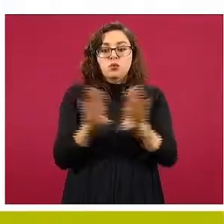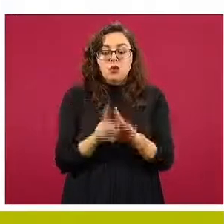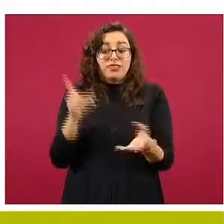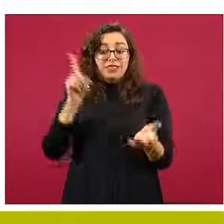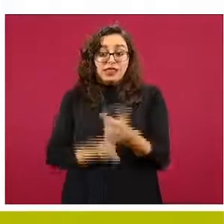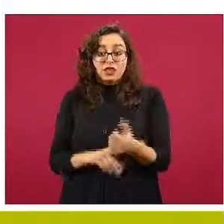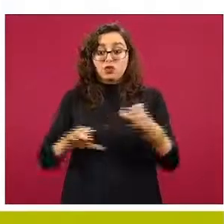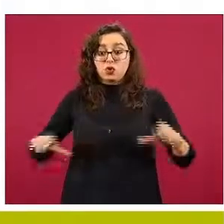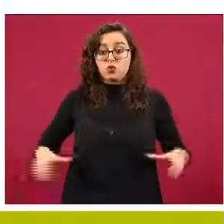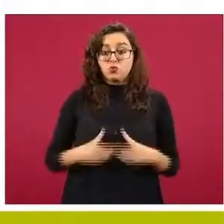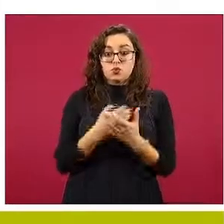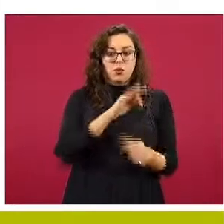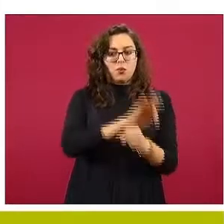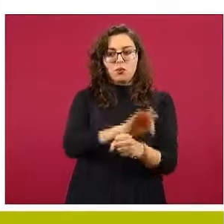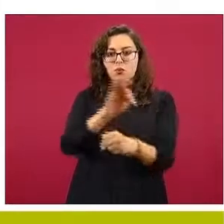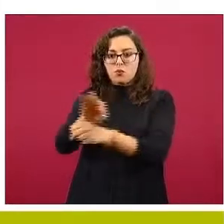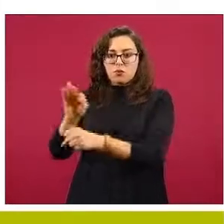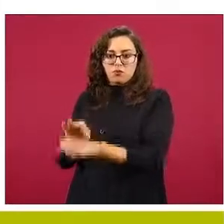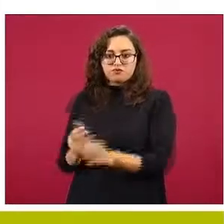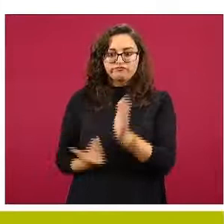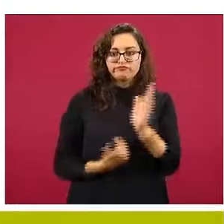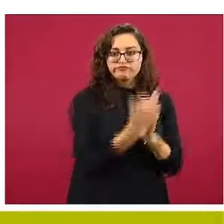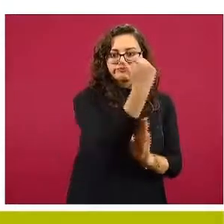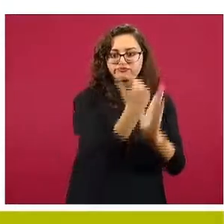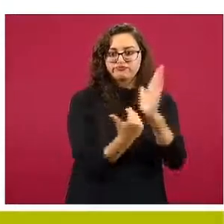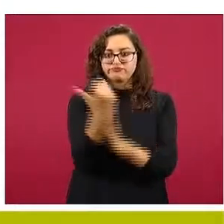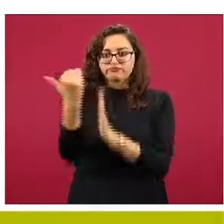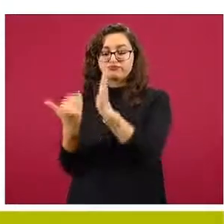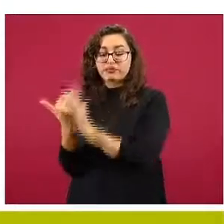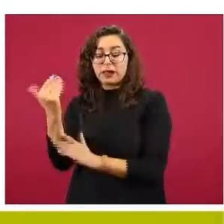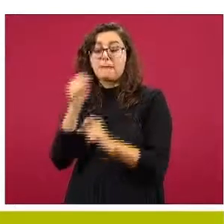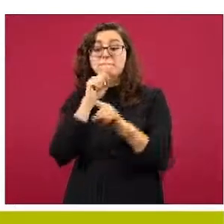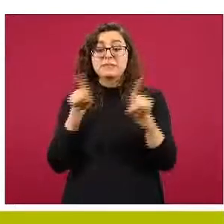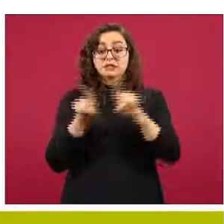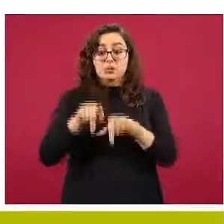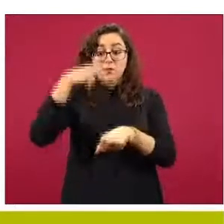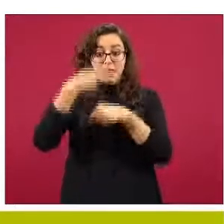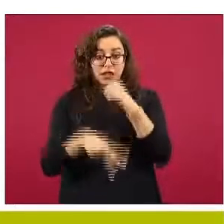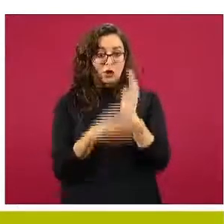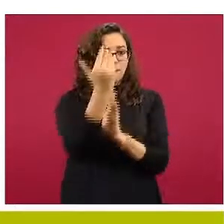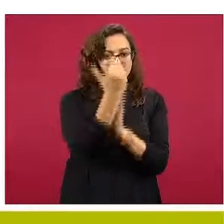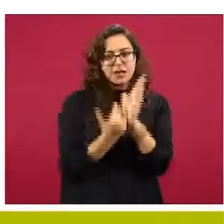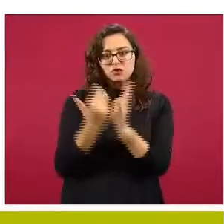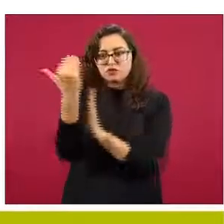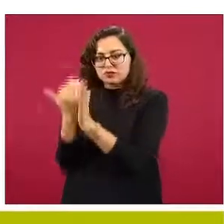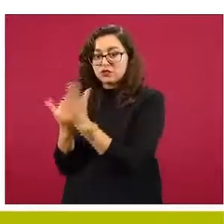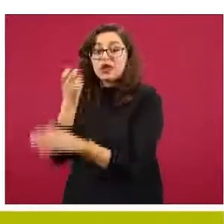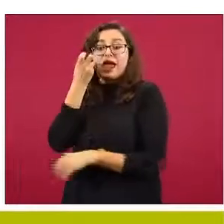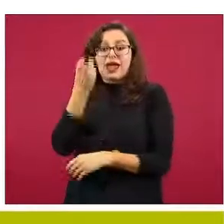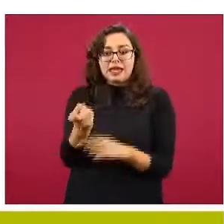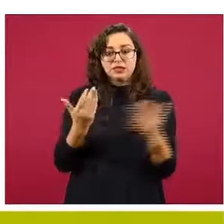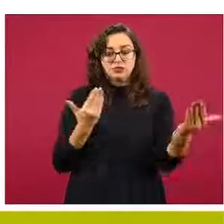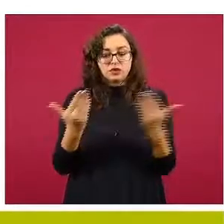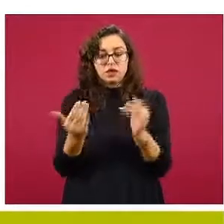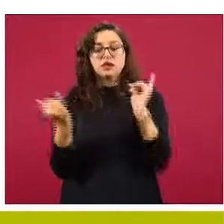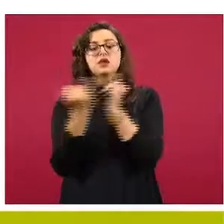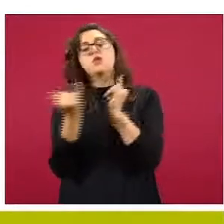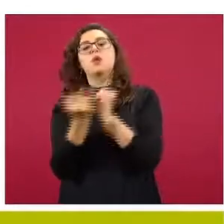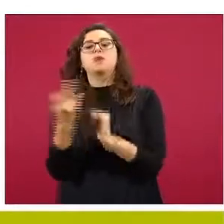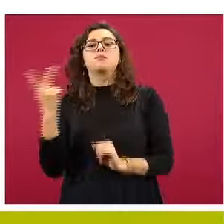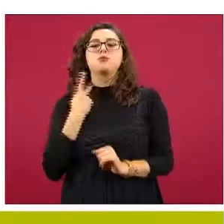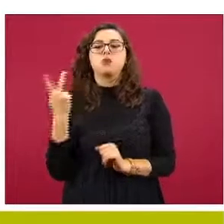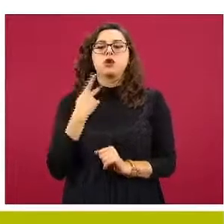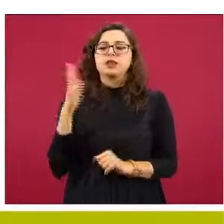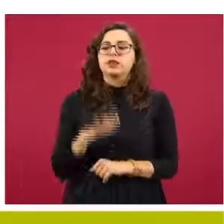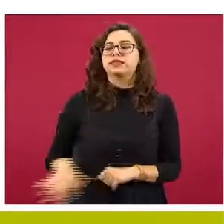cada una de las instancias y desde los estados. Los factores de riesgo que estamos disminuyendo. Las políticas públicas que se están haciendo y